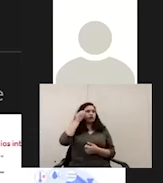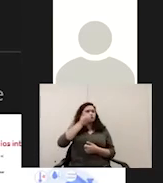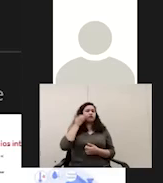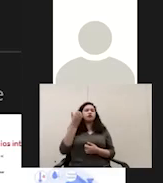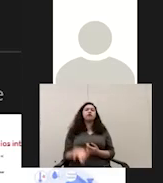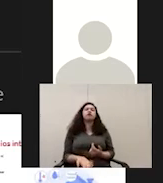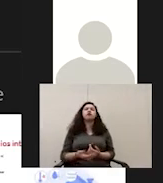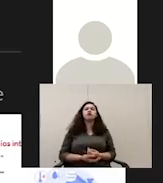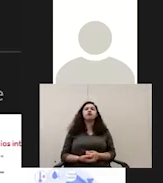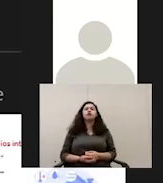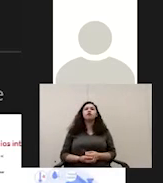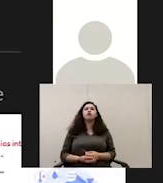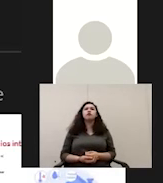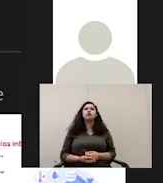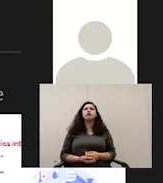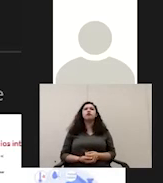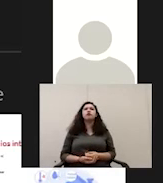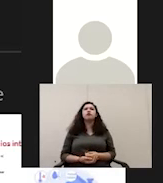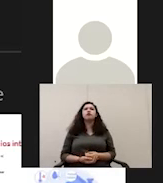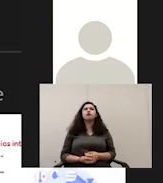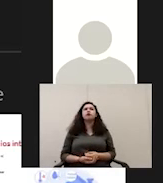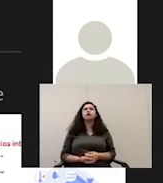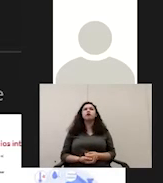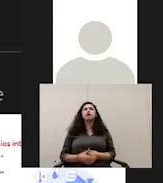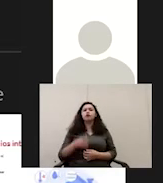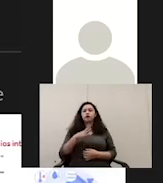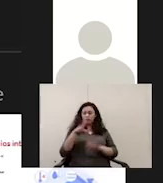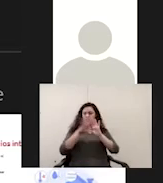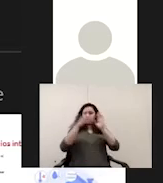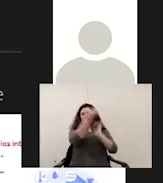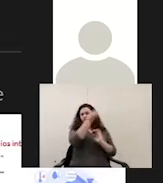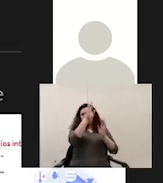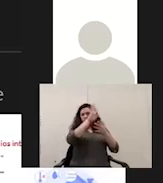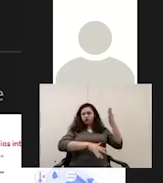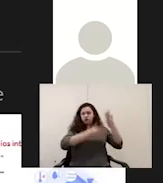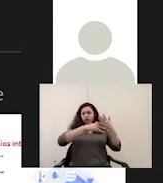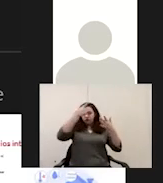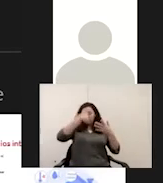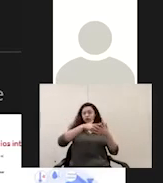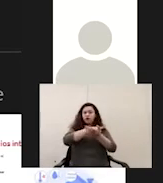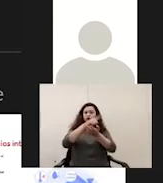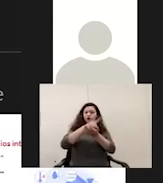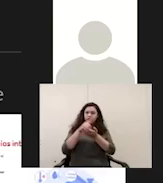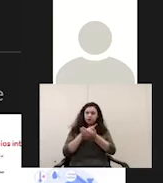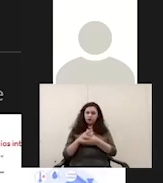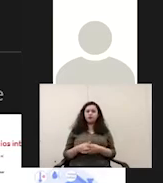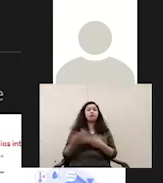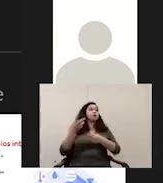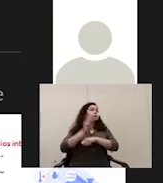una parte de bitácora para que se pueda hacer una limpieza